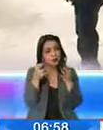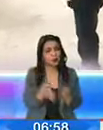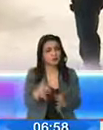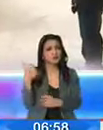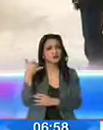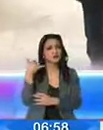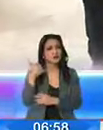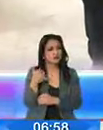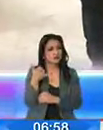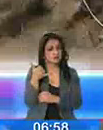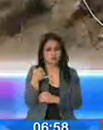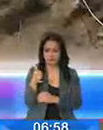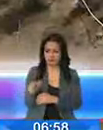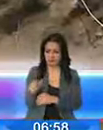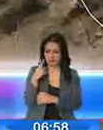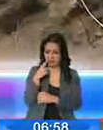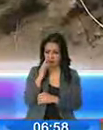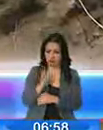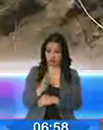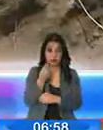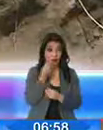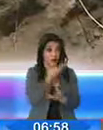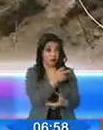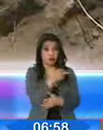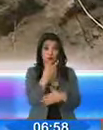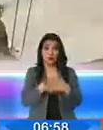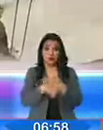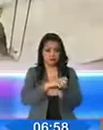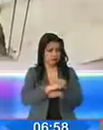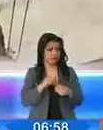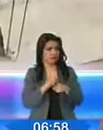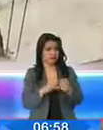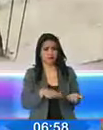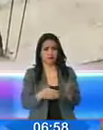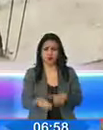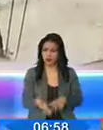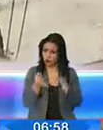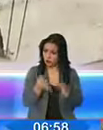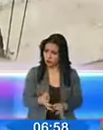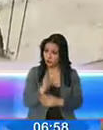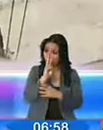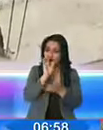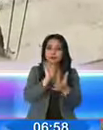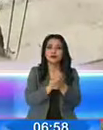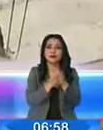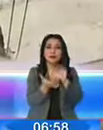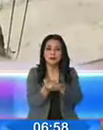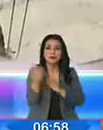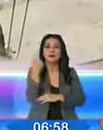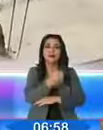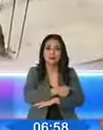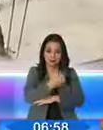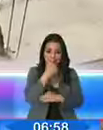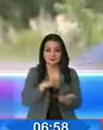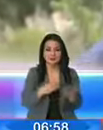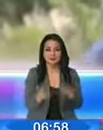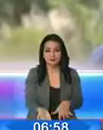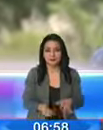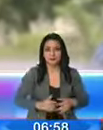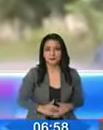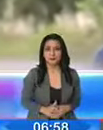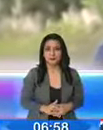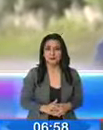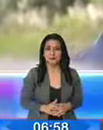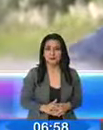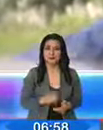para notificar que su hijo sufrió un accidente y murió justo un 2 de noviembre, día de los santos difuntos. Yo estaba con él,